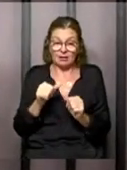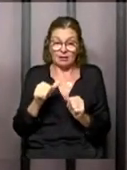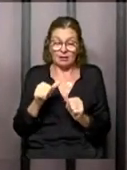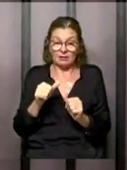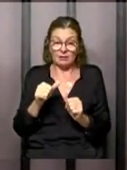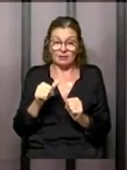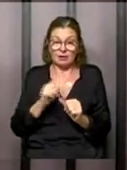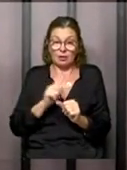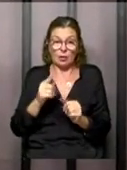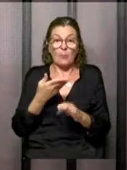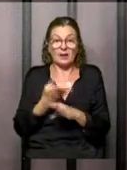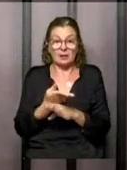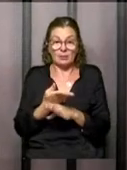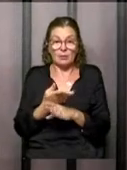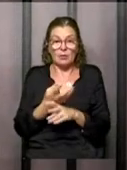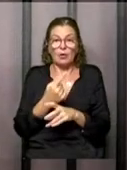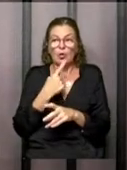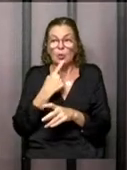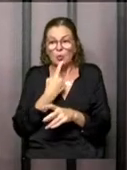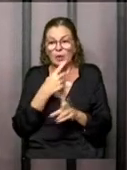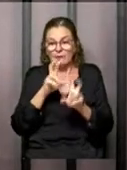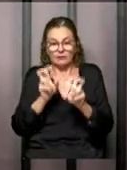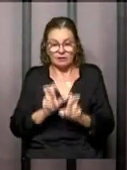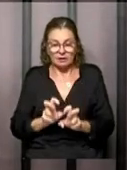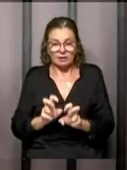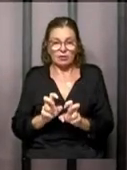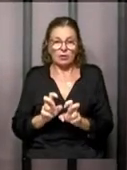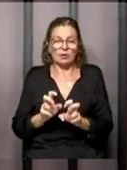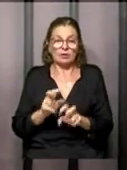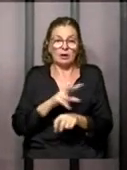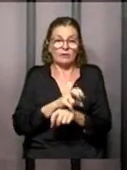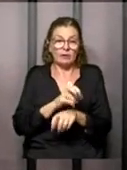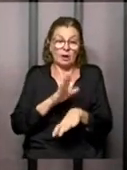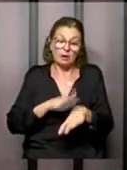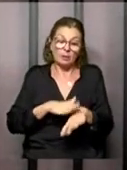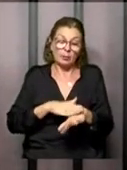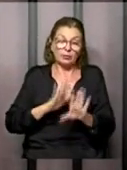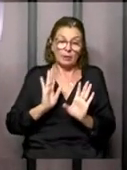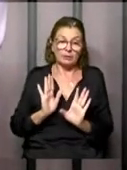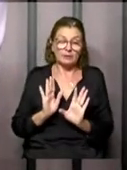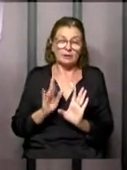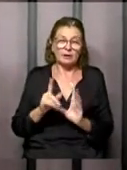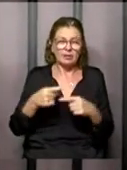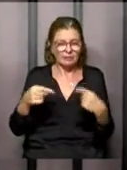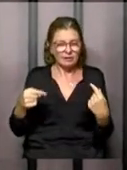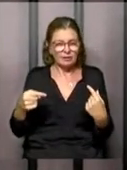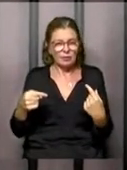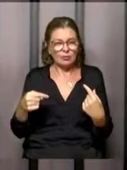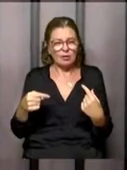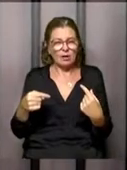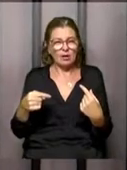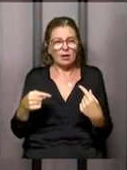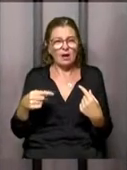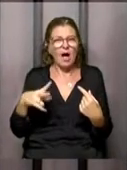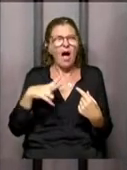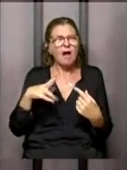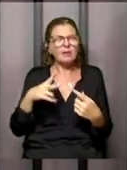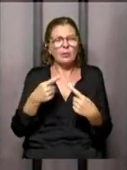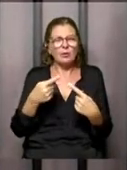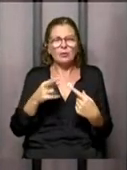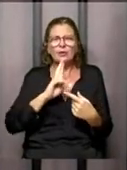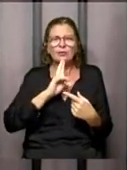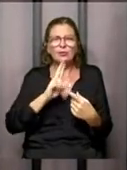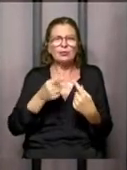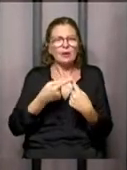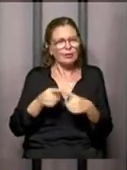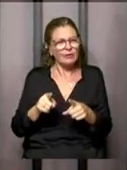hayamos pedido, ¿no? Pericias, por ejemplo, que son decisiones de la Fiscalía que está a cargo. ¿Hay elementos como para poder llegar a un resultado